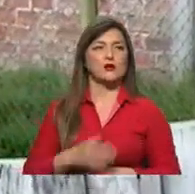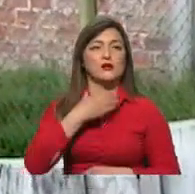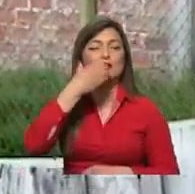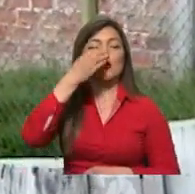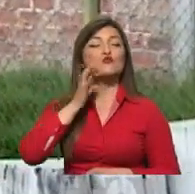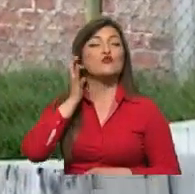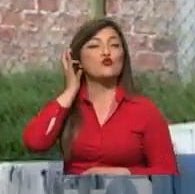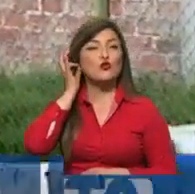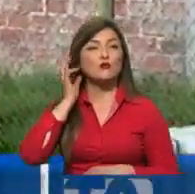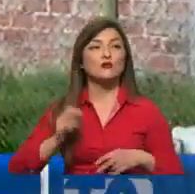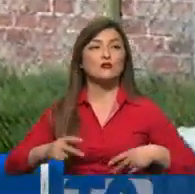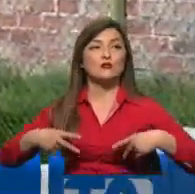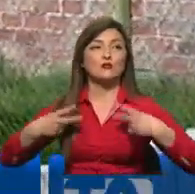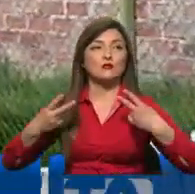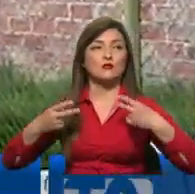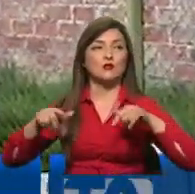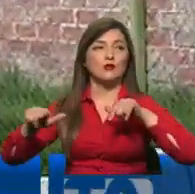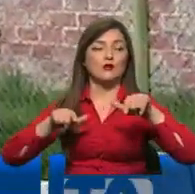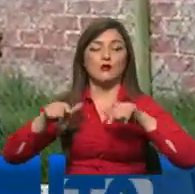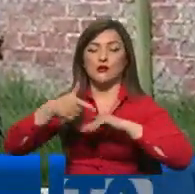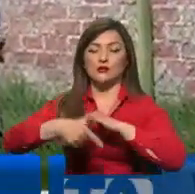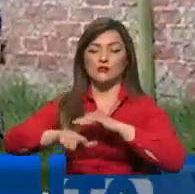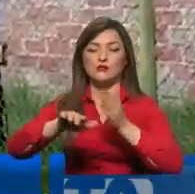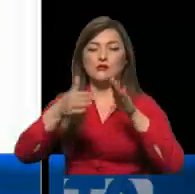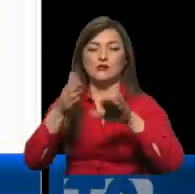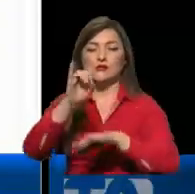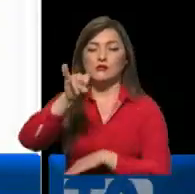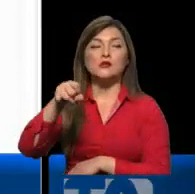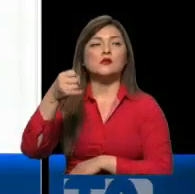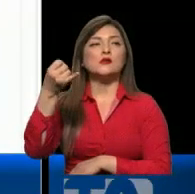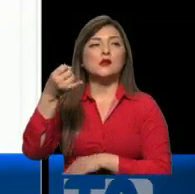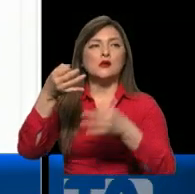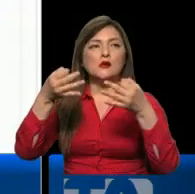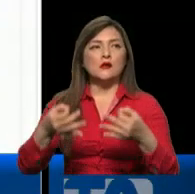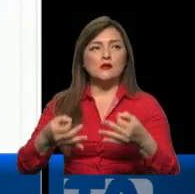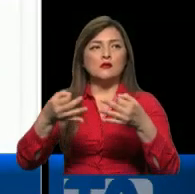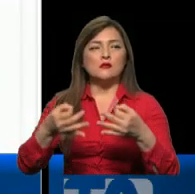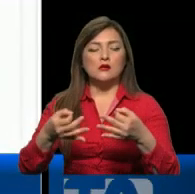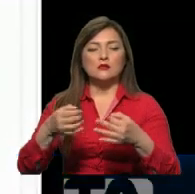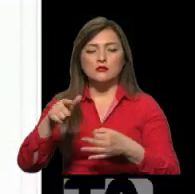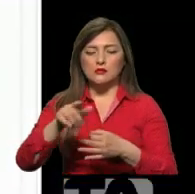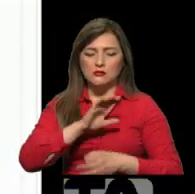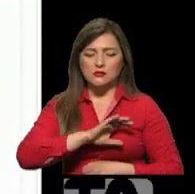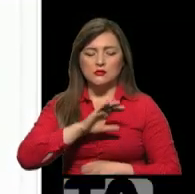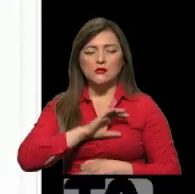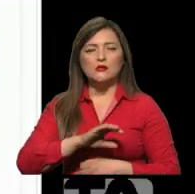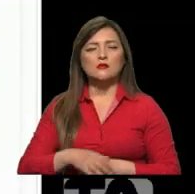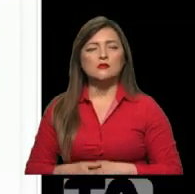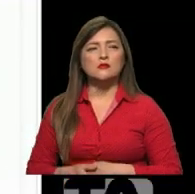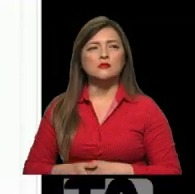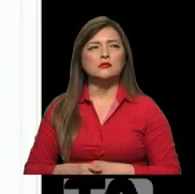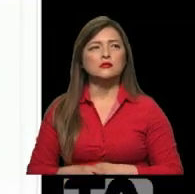esta hembra que habitaba en el Centro de Conservación de Fauna de la ciudad de Loja falleció este jueves, según confirmaron las cuentas oficiales del ayuntamiento